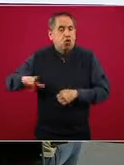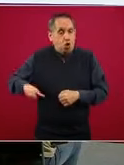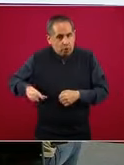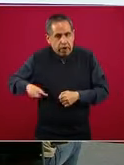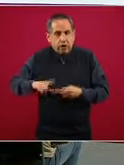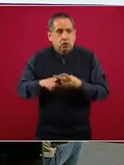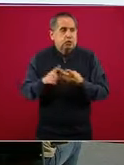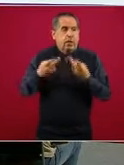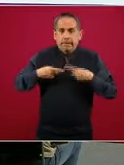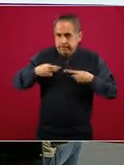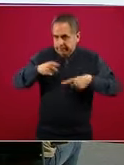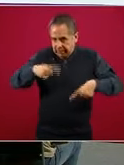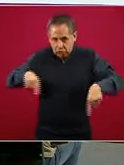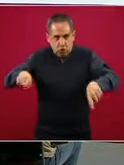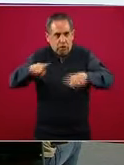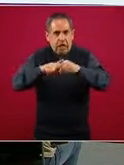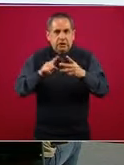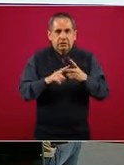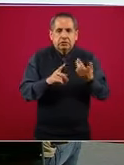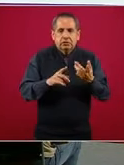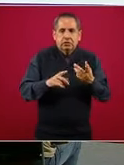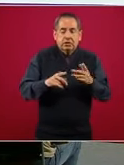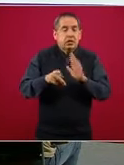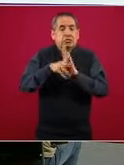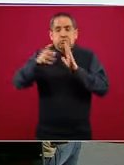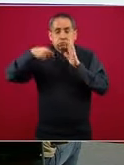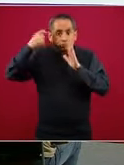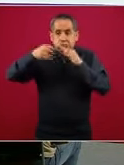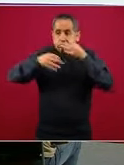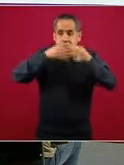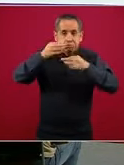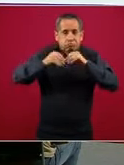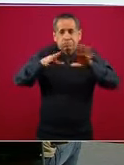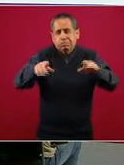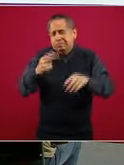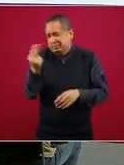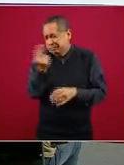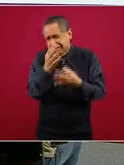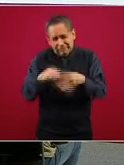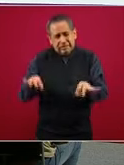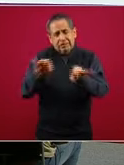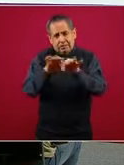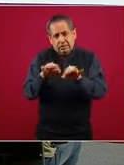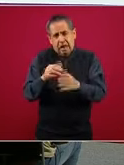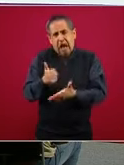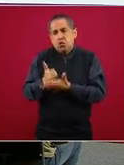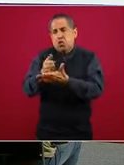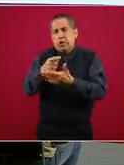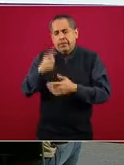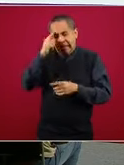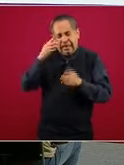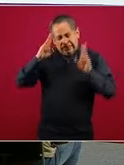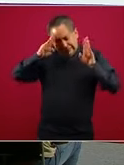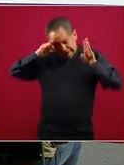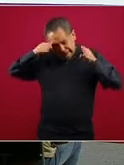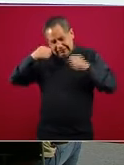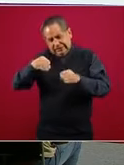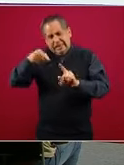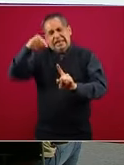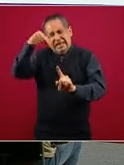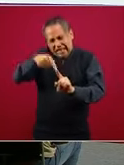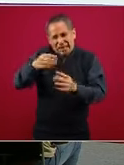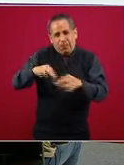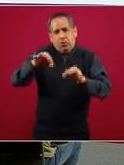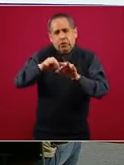gobiernos, sociedad, comunicadoras y comunicadores. Es imprescindible que ayudemos a centrar la atención donde